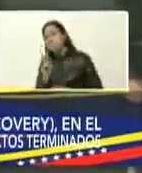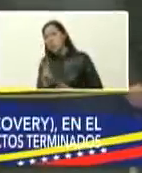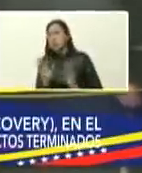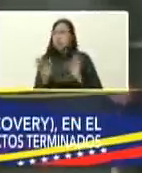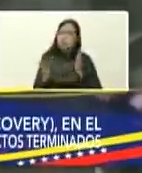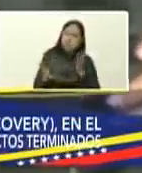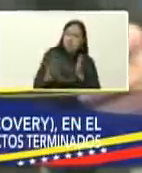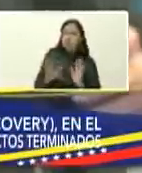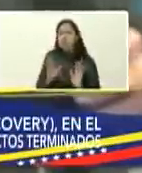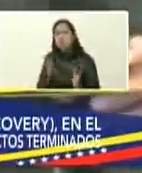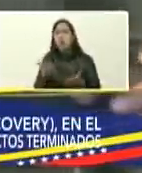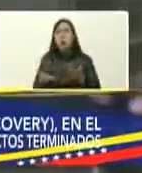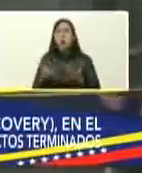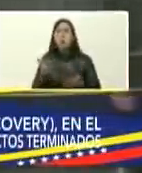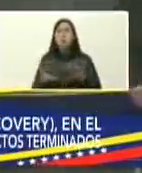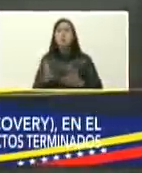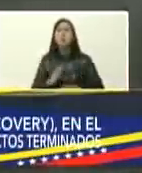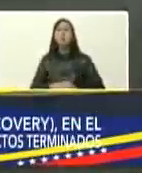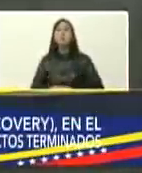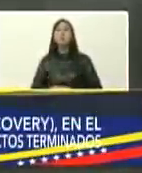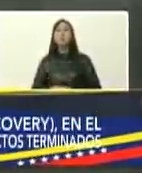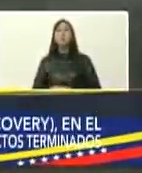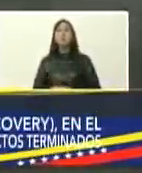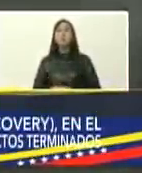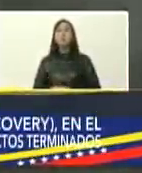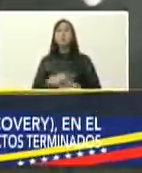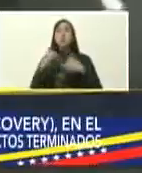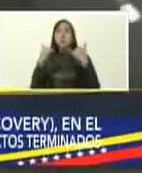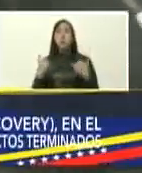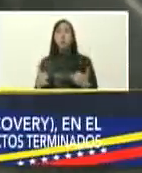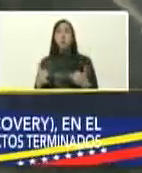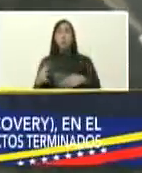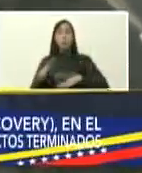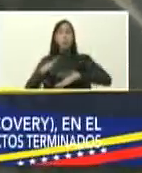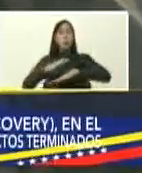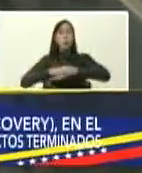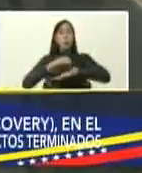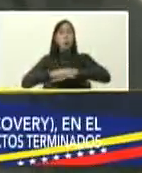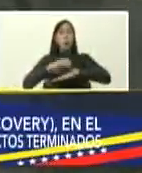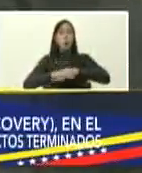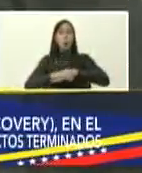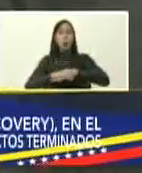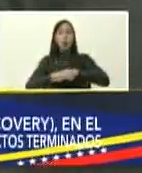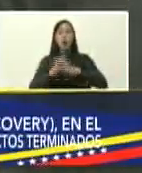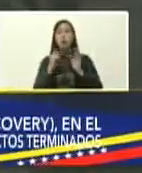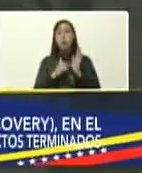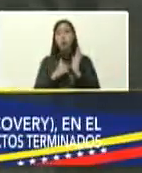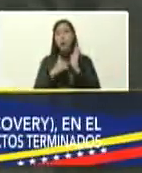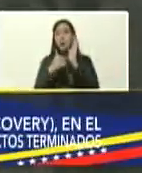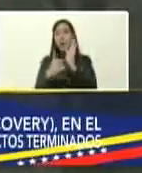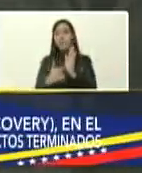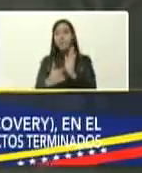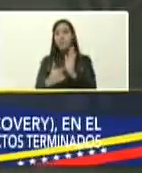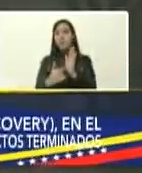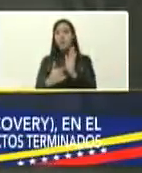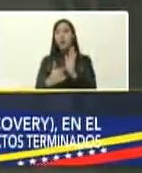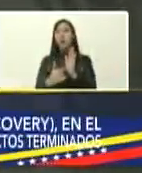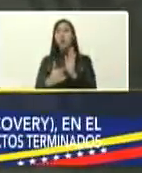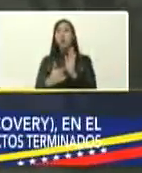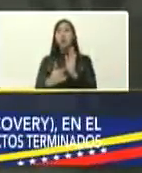muy deseable, y entonces ahora tenemos un calzado que se presenta